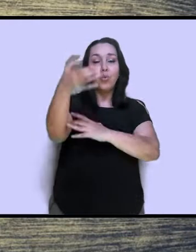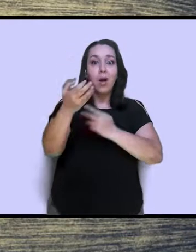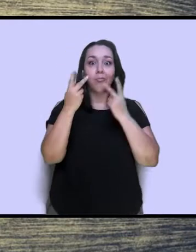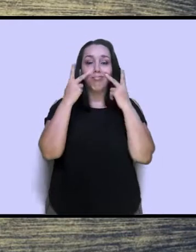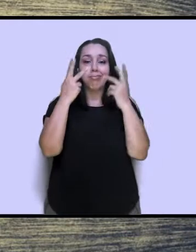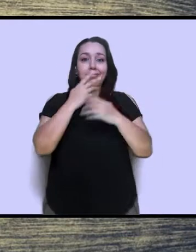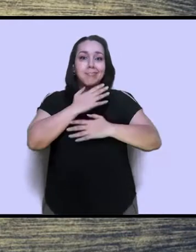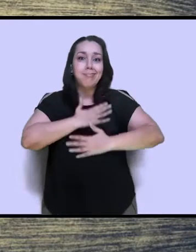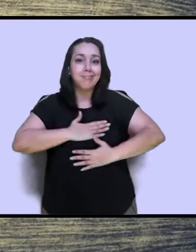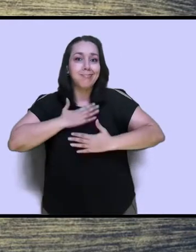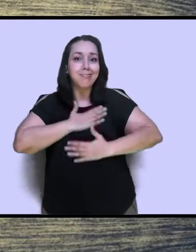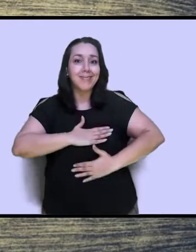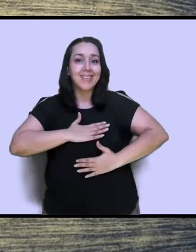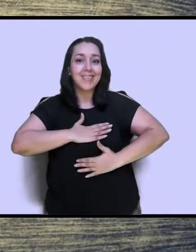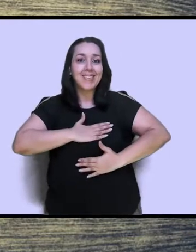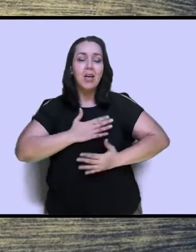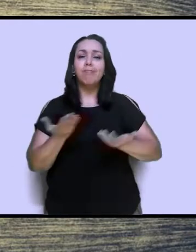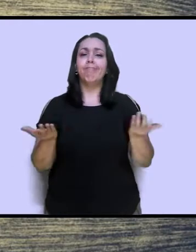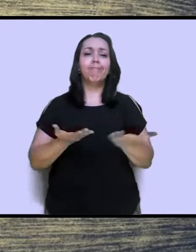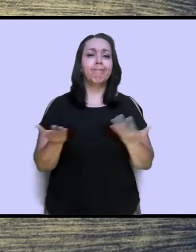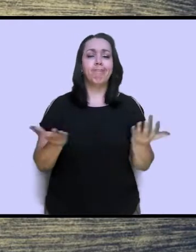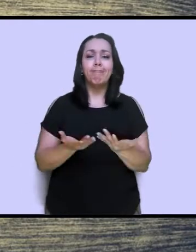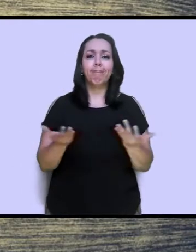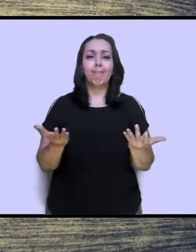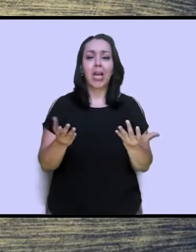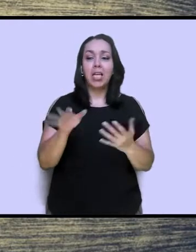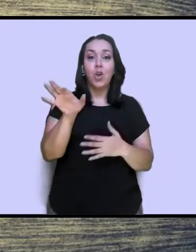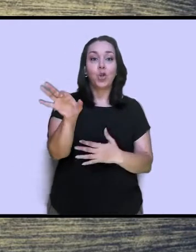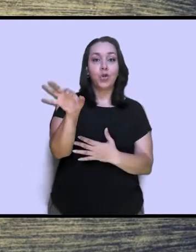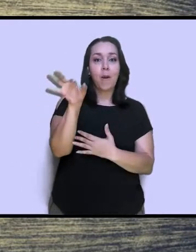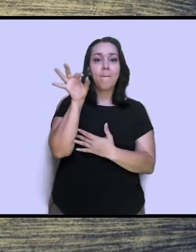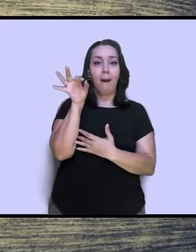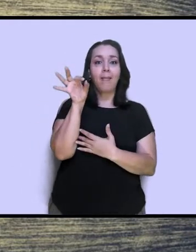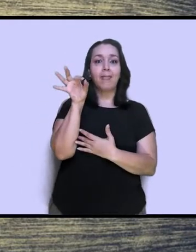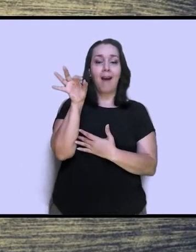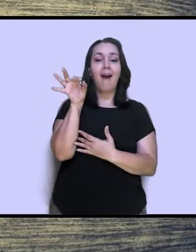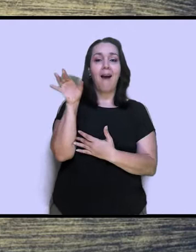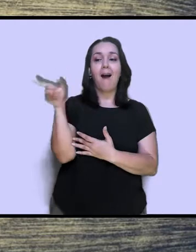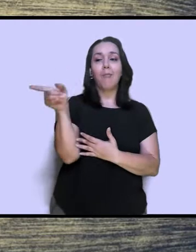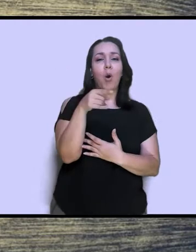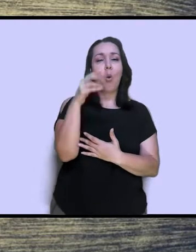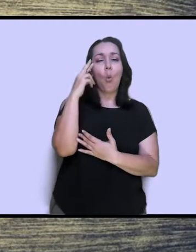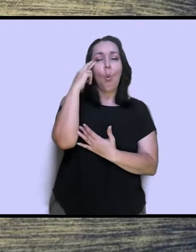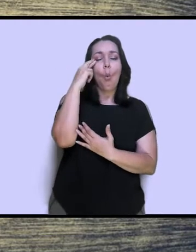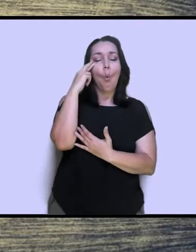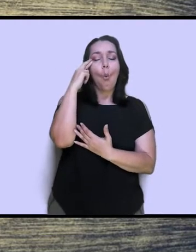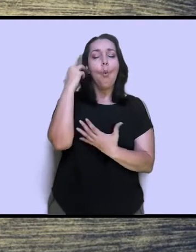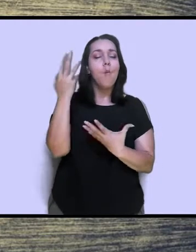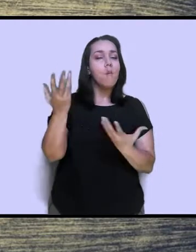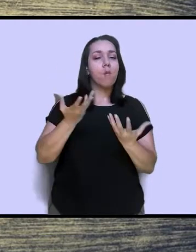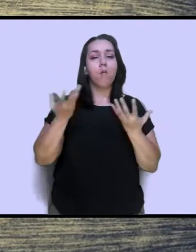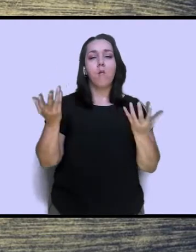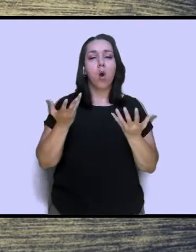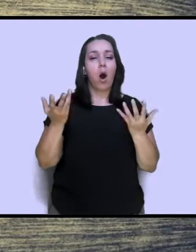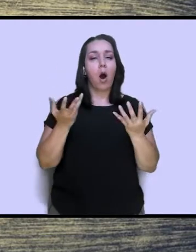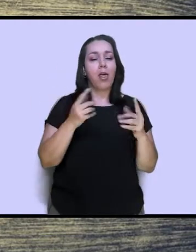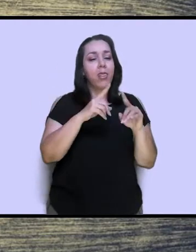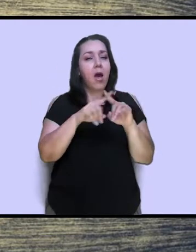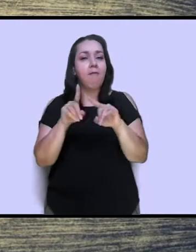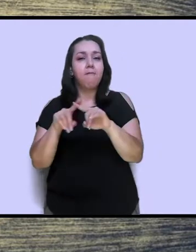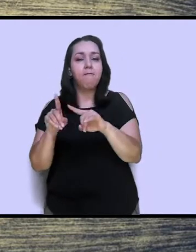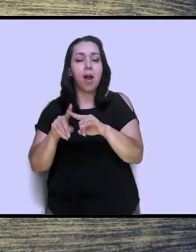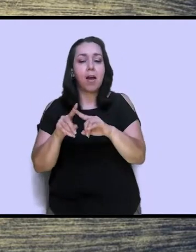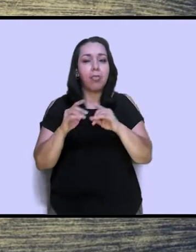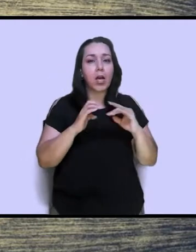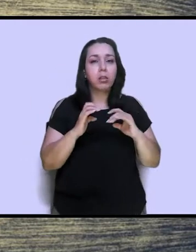que acabamos de disfrutar, la cual nos invita a la vez a reflexionar acerca de las estrategias